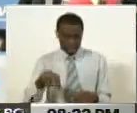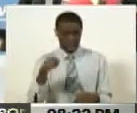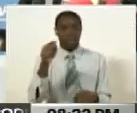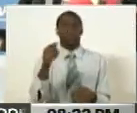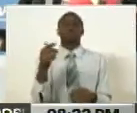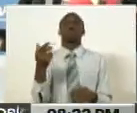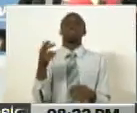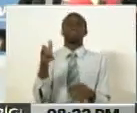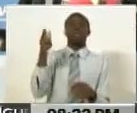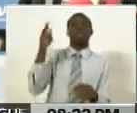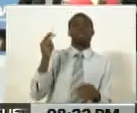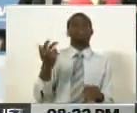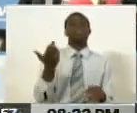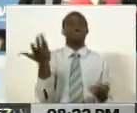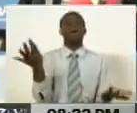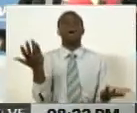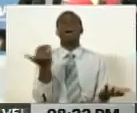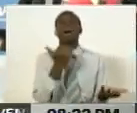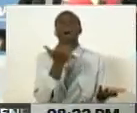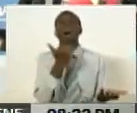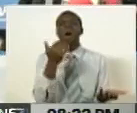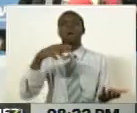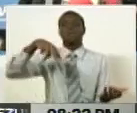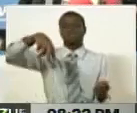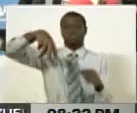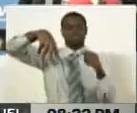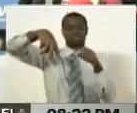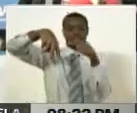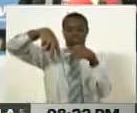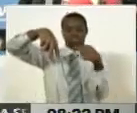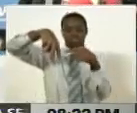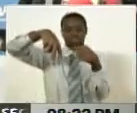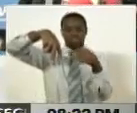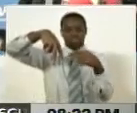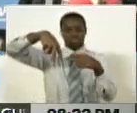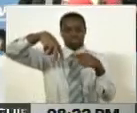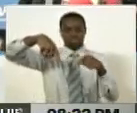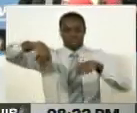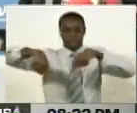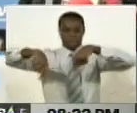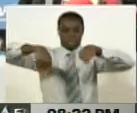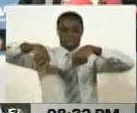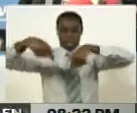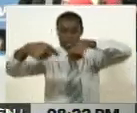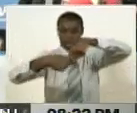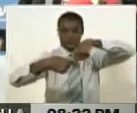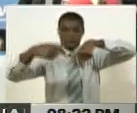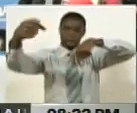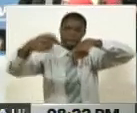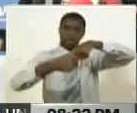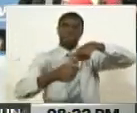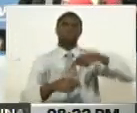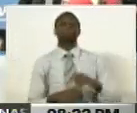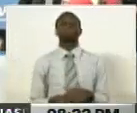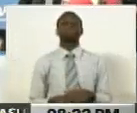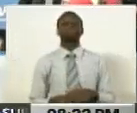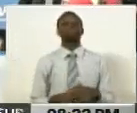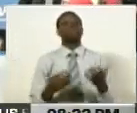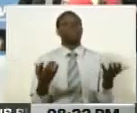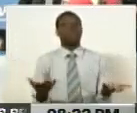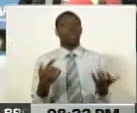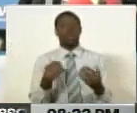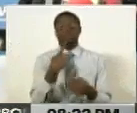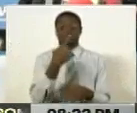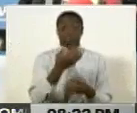disparo en el miembro inferior izquierdo. Pero debo agregar, como este saldo